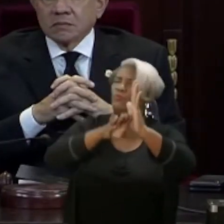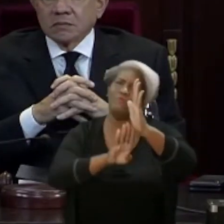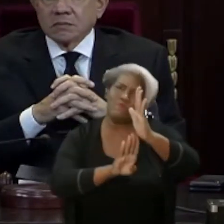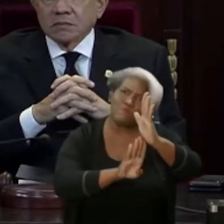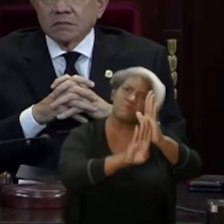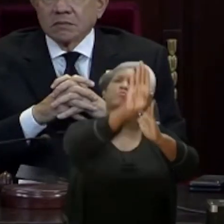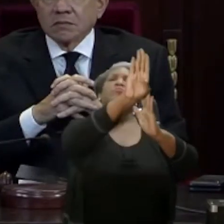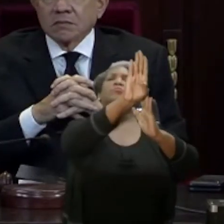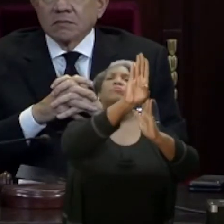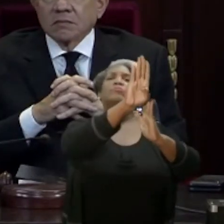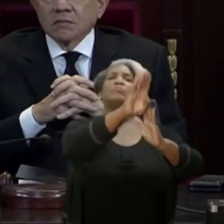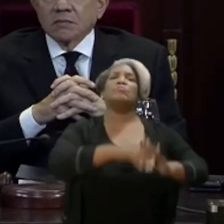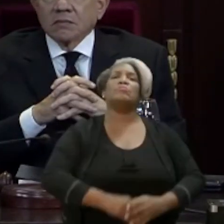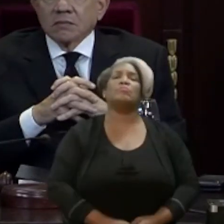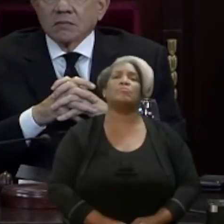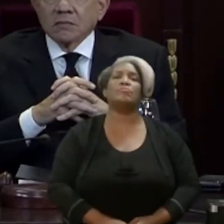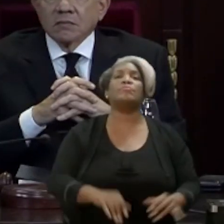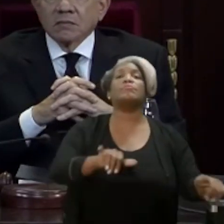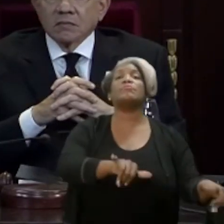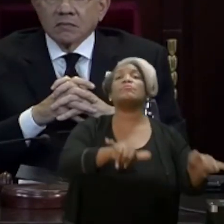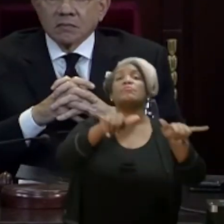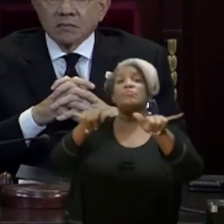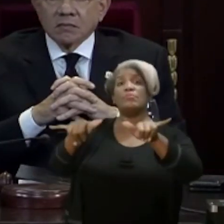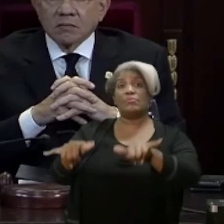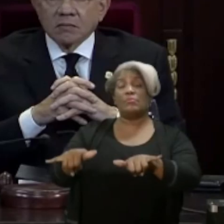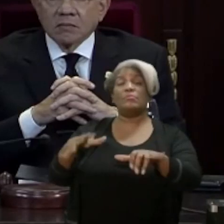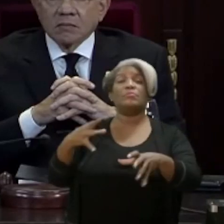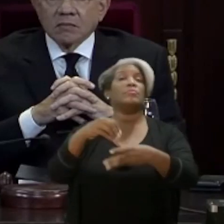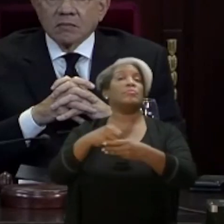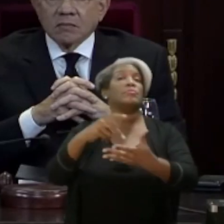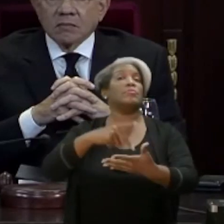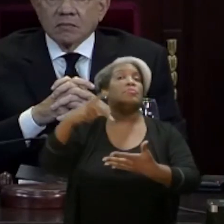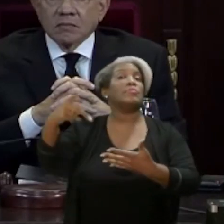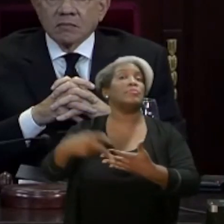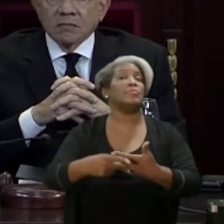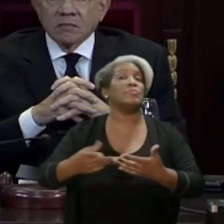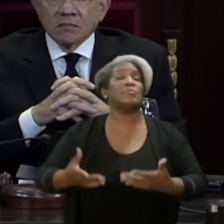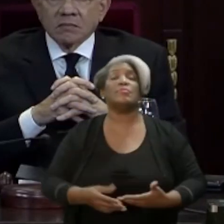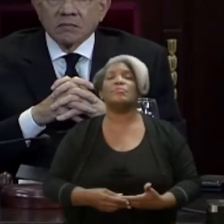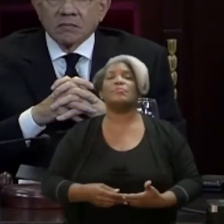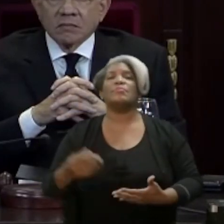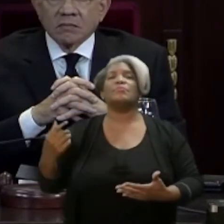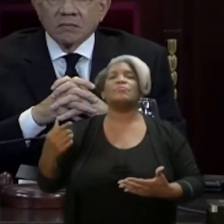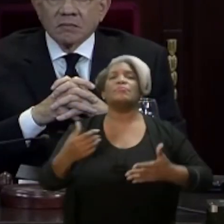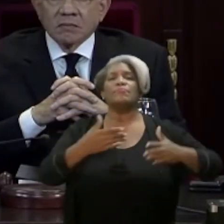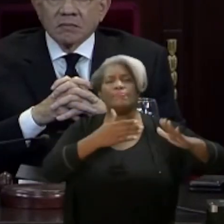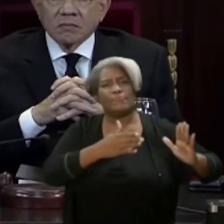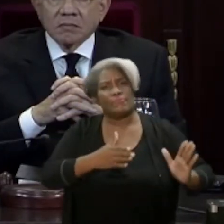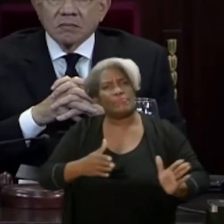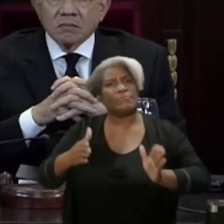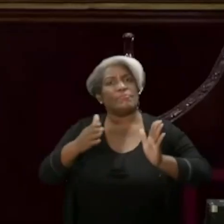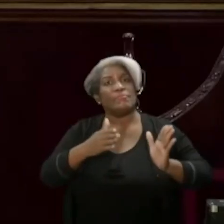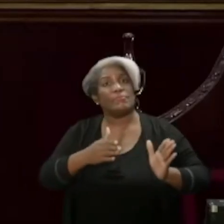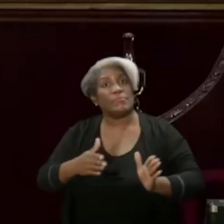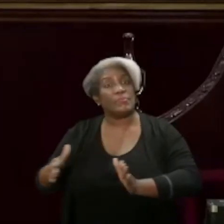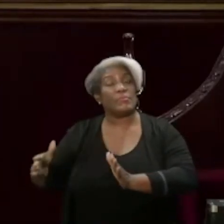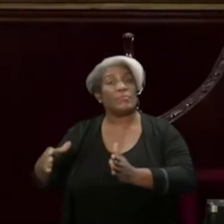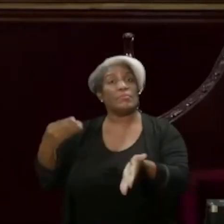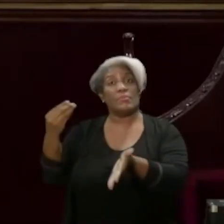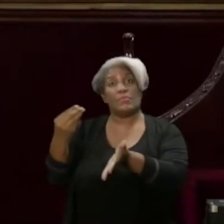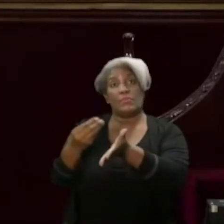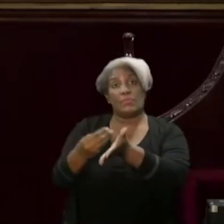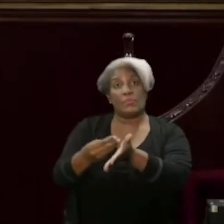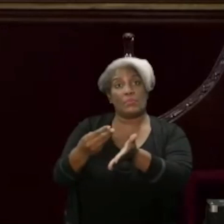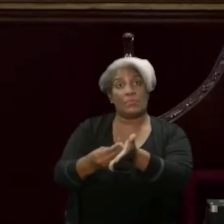del desarrollo. Igualmente, como parte del plan, se están facilitando los recursos